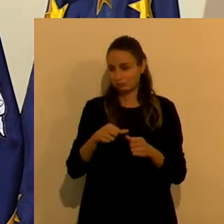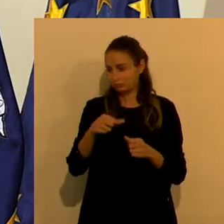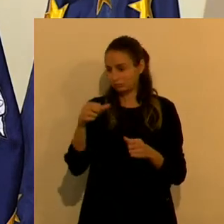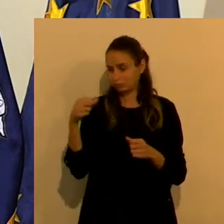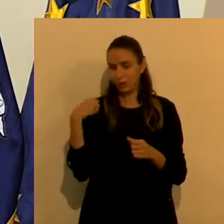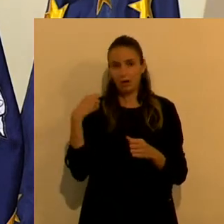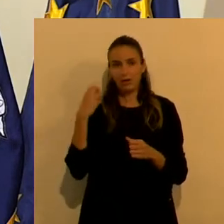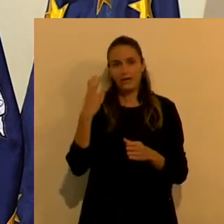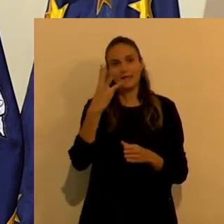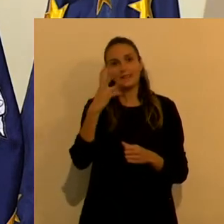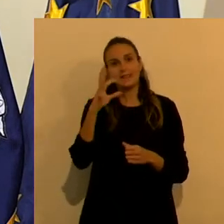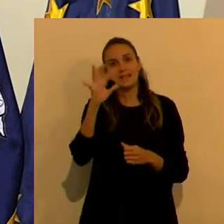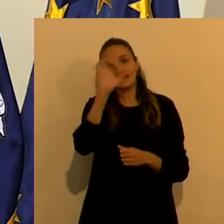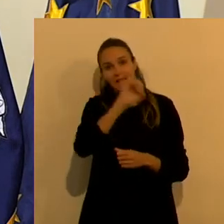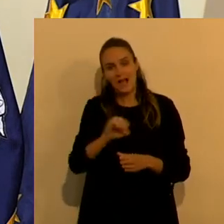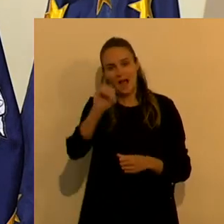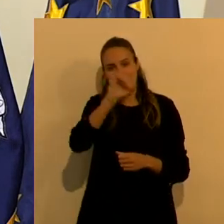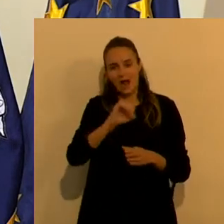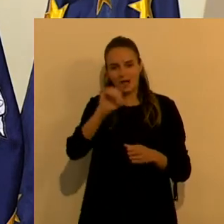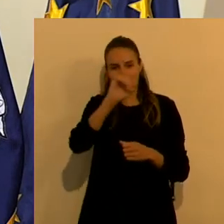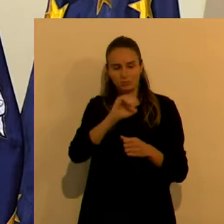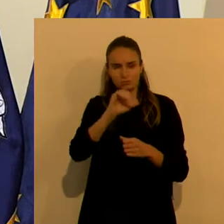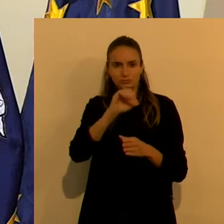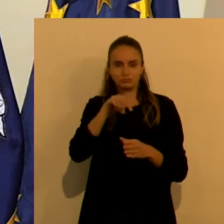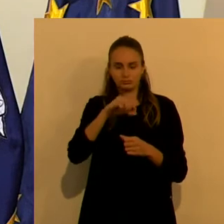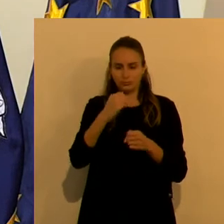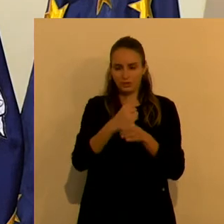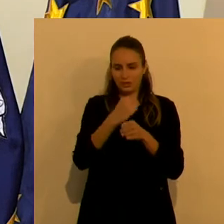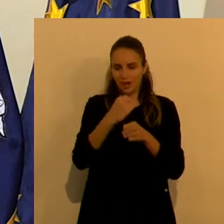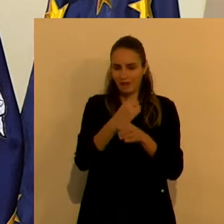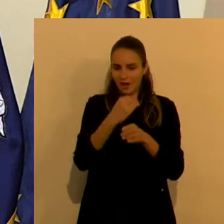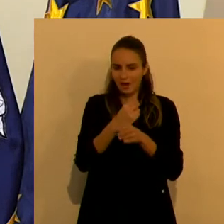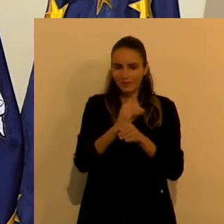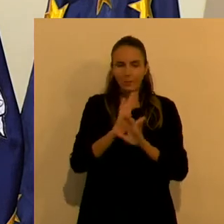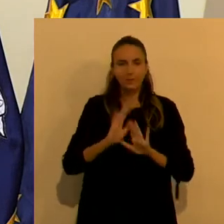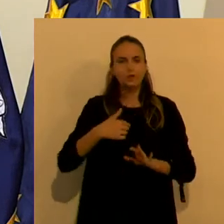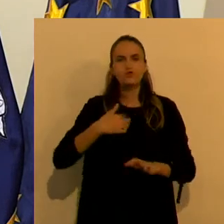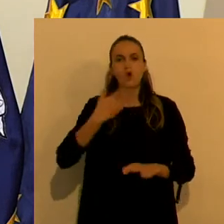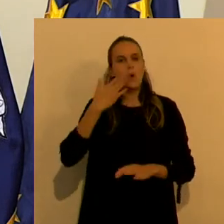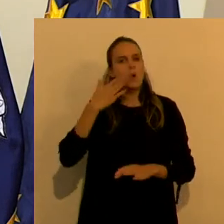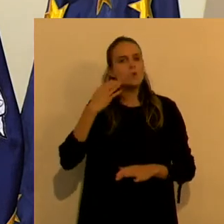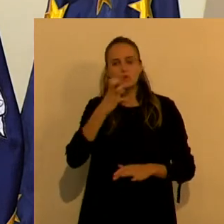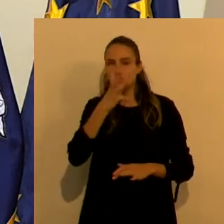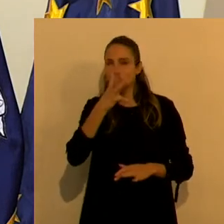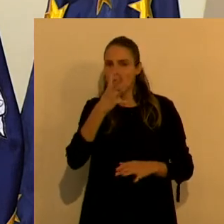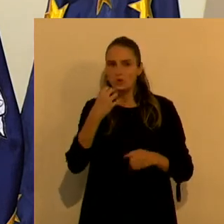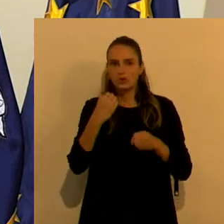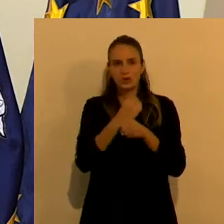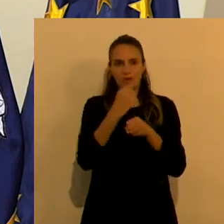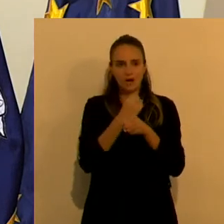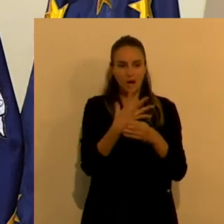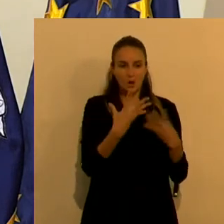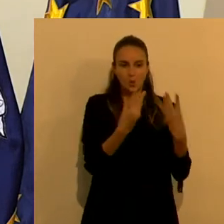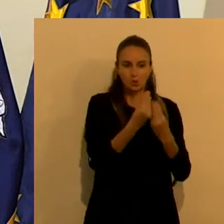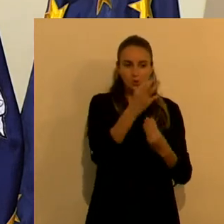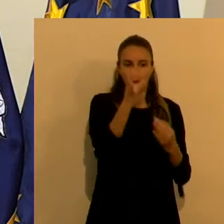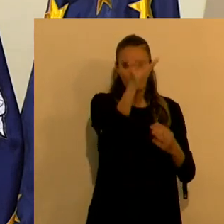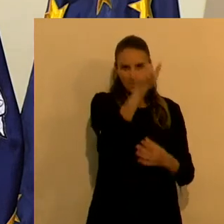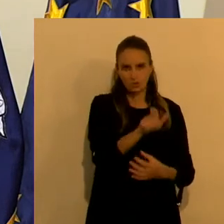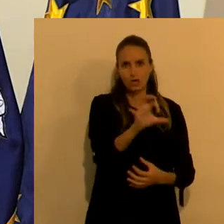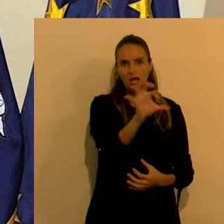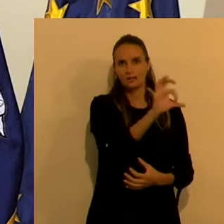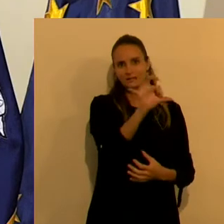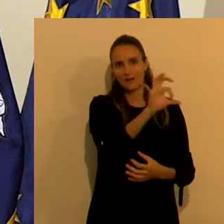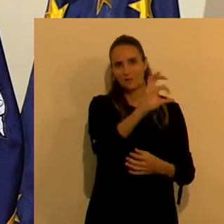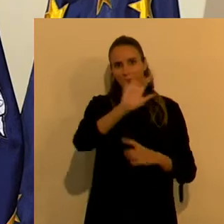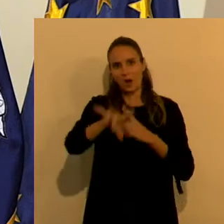me siento extremadamente honrado de poder haber trabajado y seguir trabajando tanto con Samuel como con Takaki,